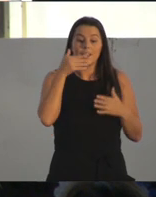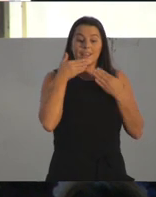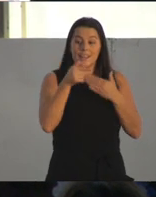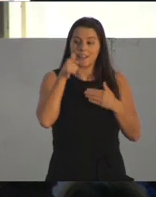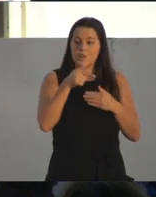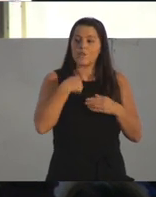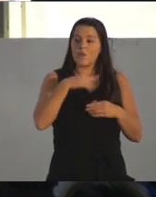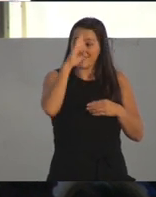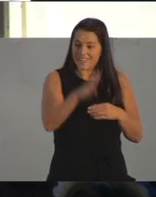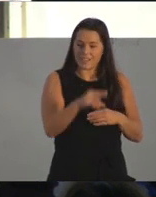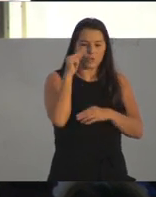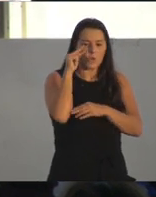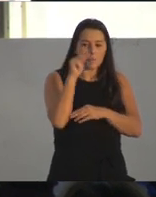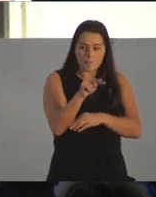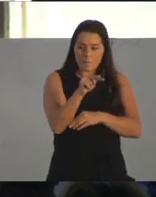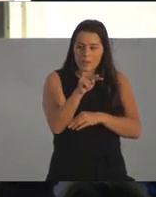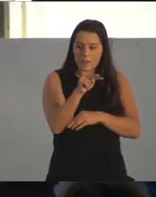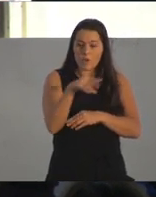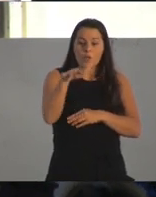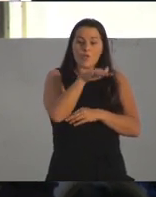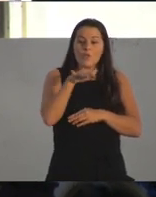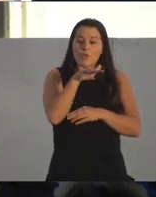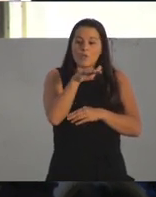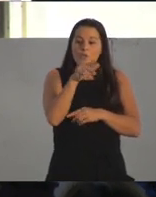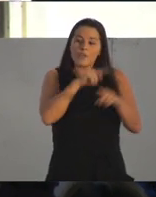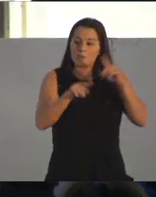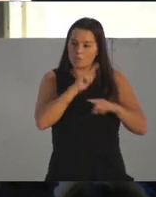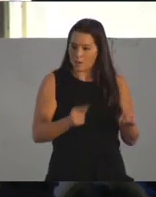directo, cuando le das de comer, qué pasa con la comida,